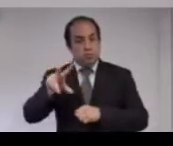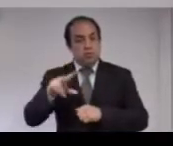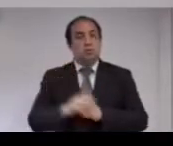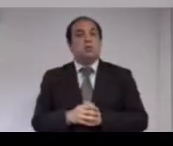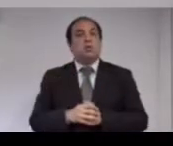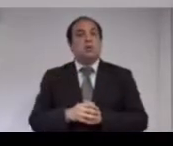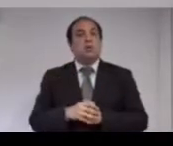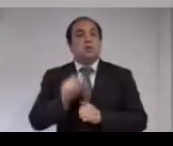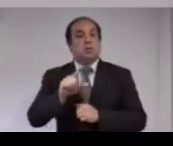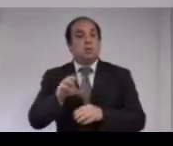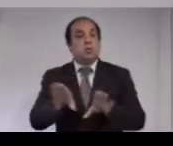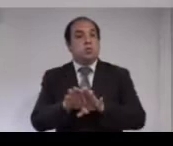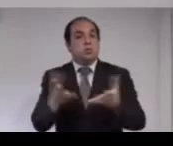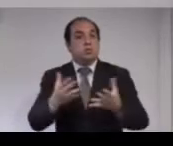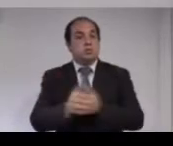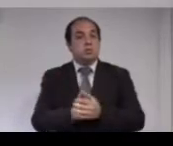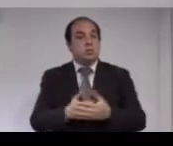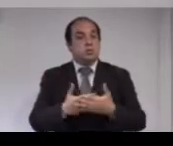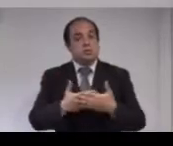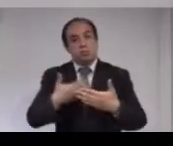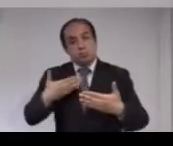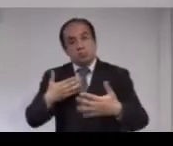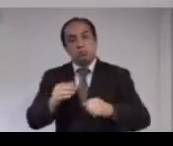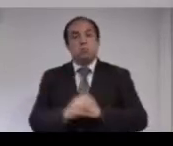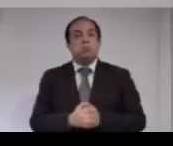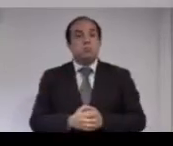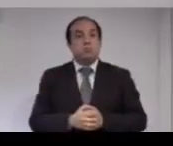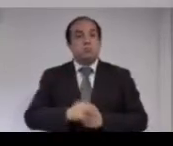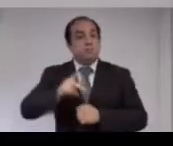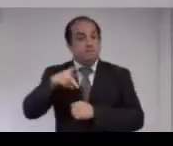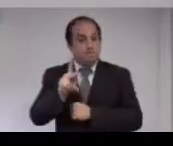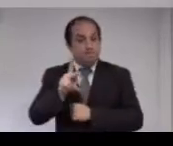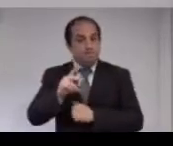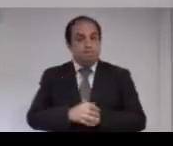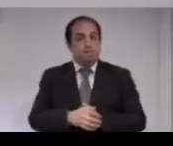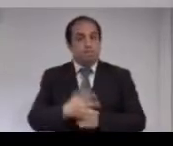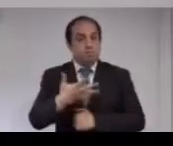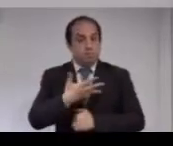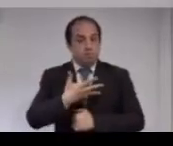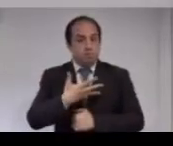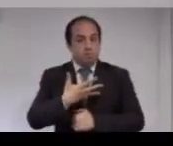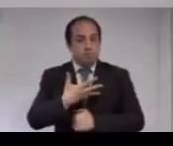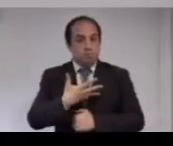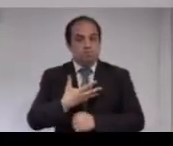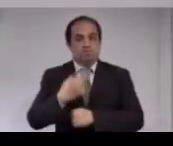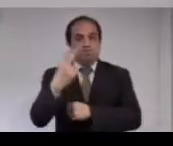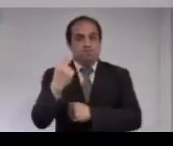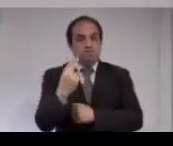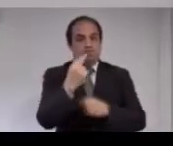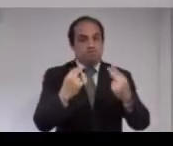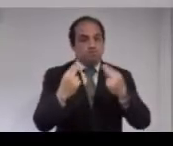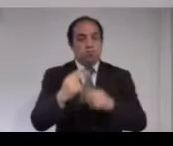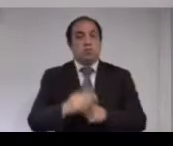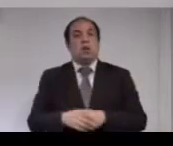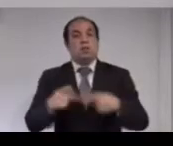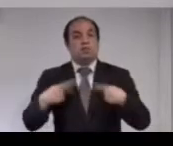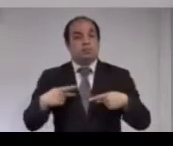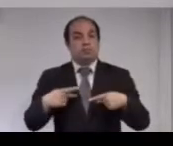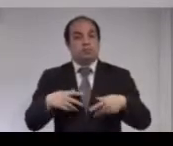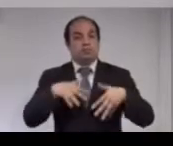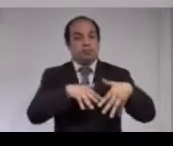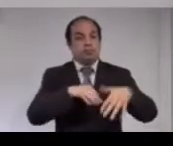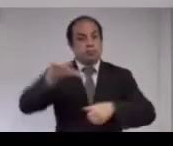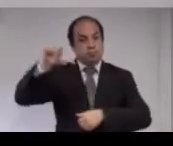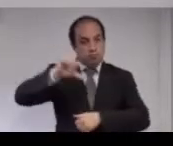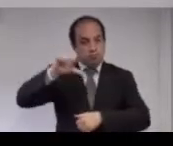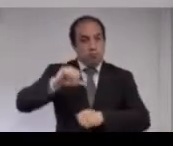venido haciendo en otras ocasiones. Sin embargo, hubo negativa de estas personas que se manifestaron el